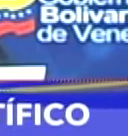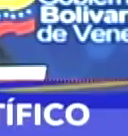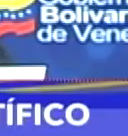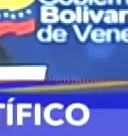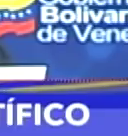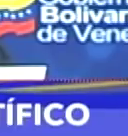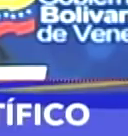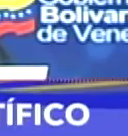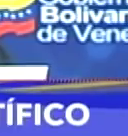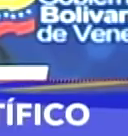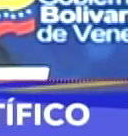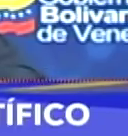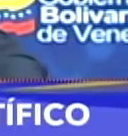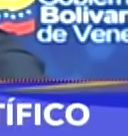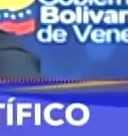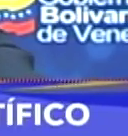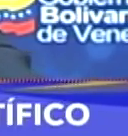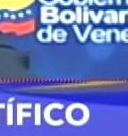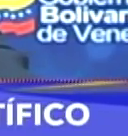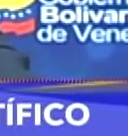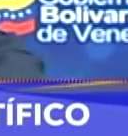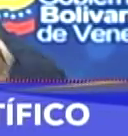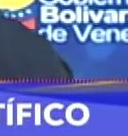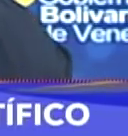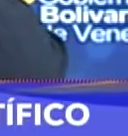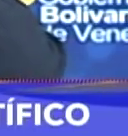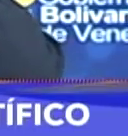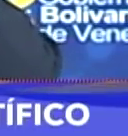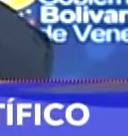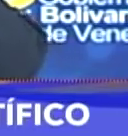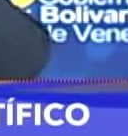importante. Hemos